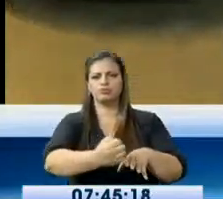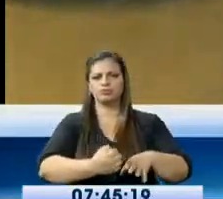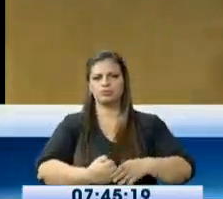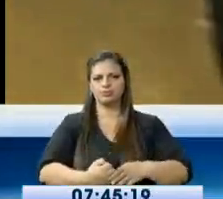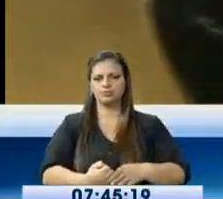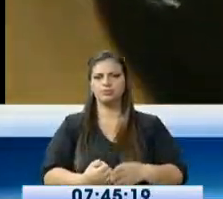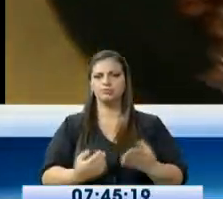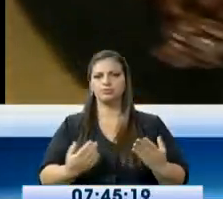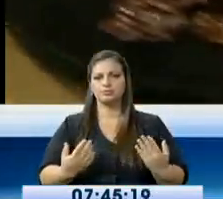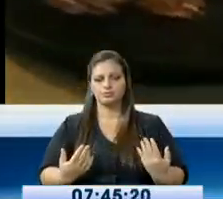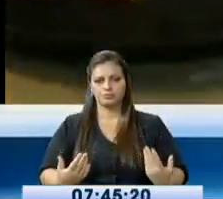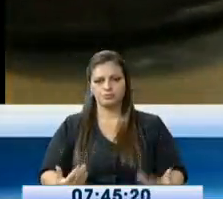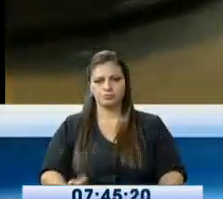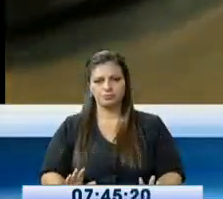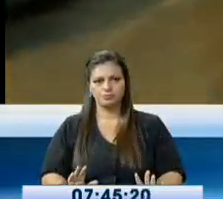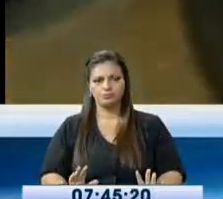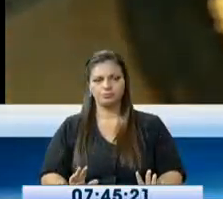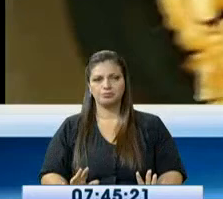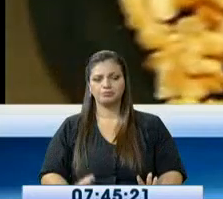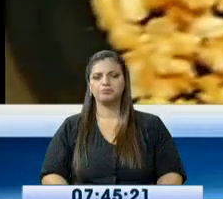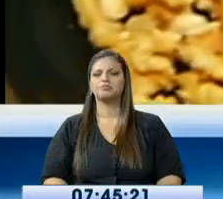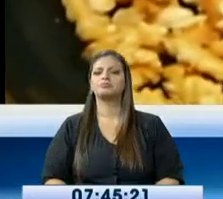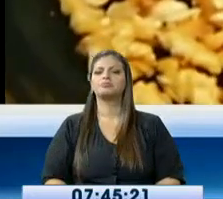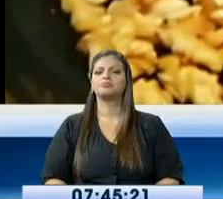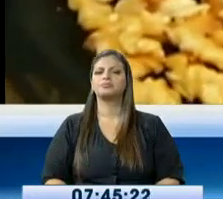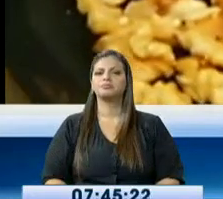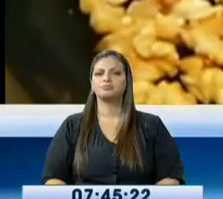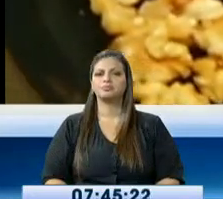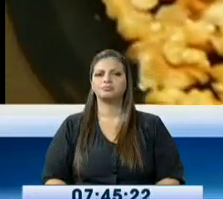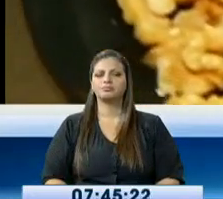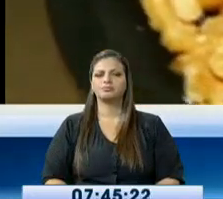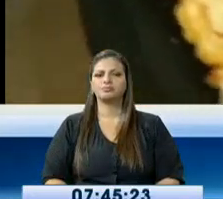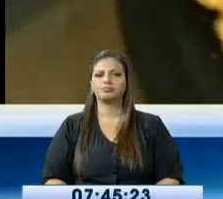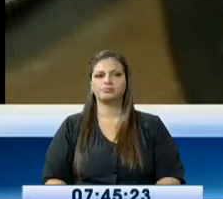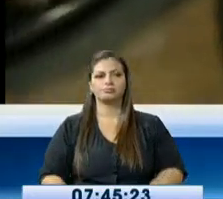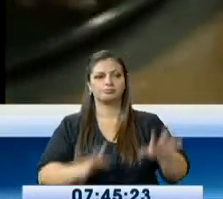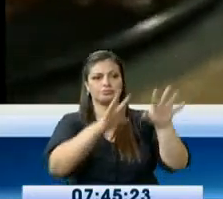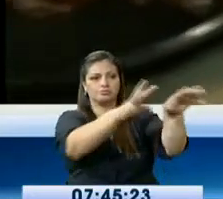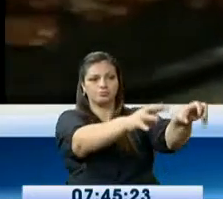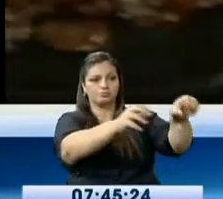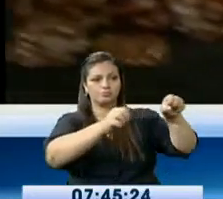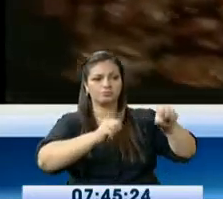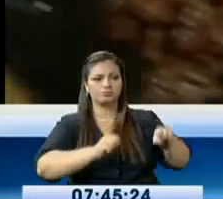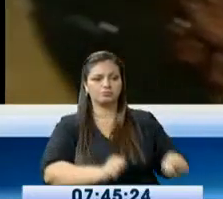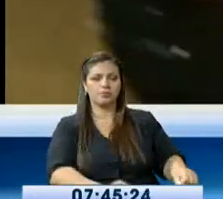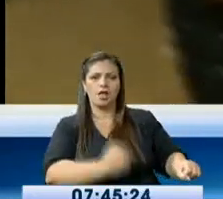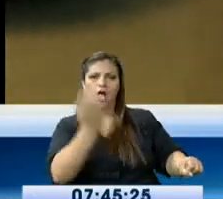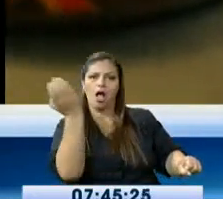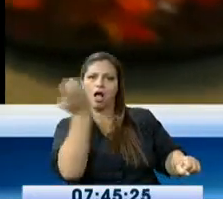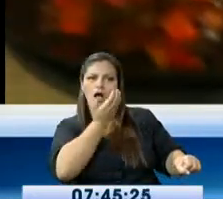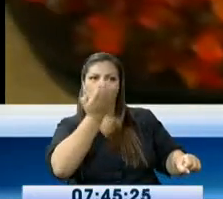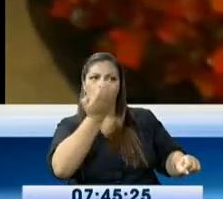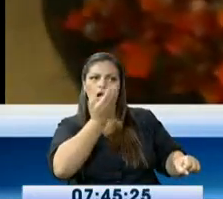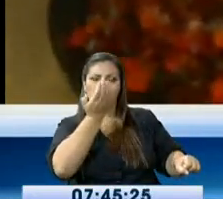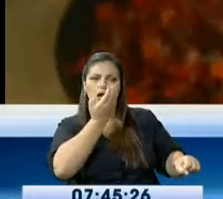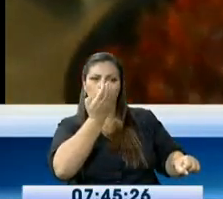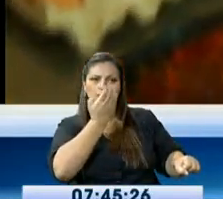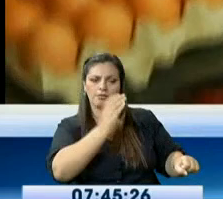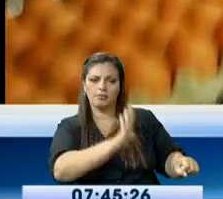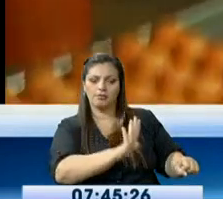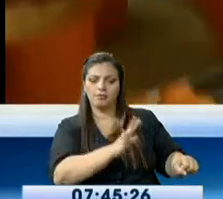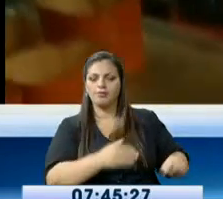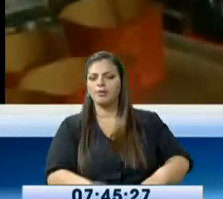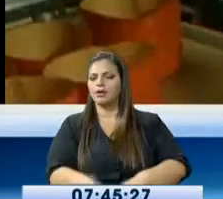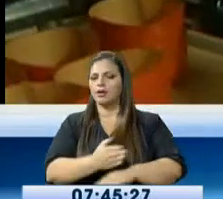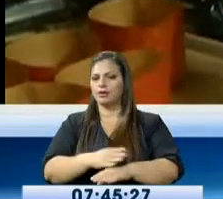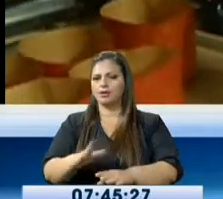horno cuánto tiempo? ¿Desde que usted lo ingresa? Esperamos unos 3 a 4 horas de levadura, que sería de reposo, y más o menos que el